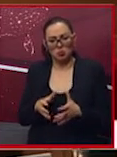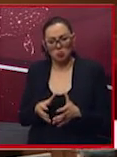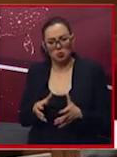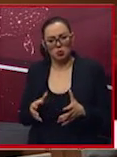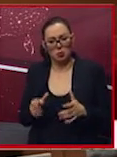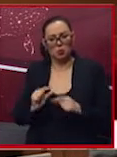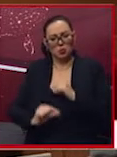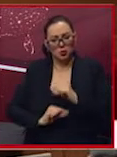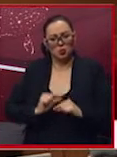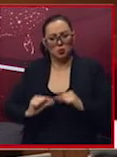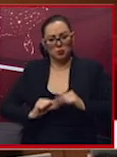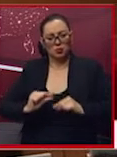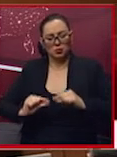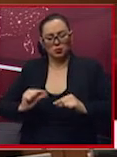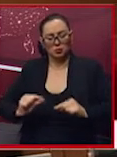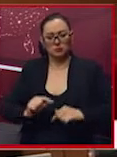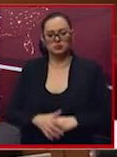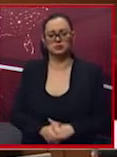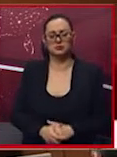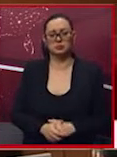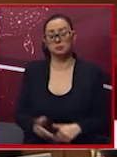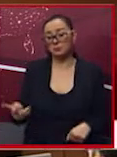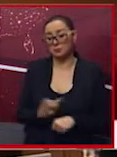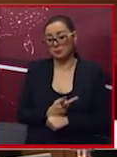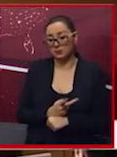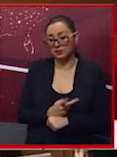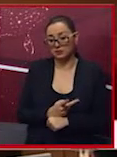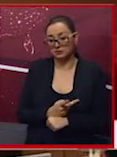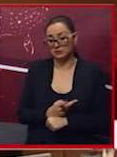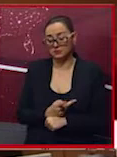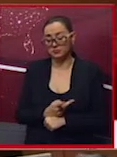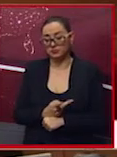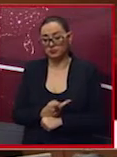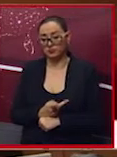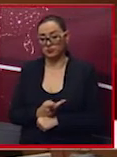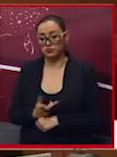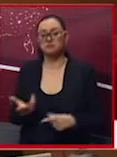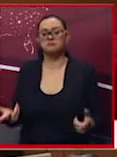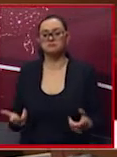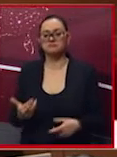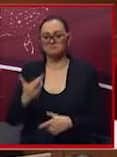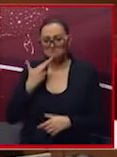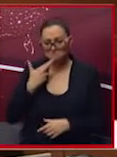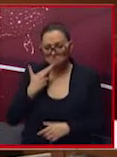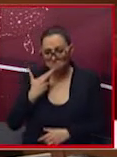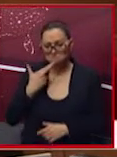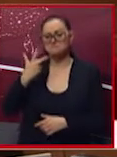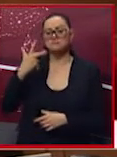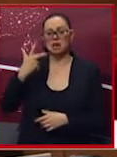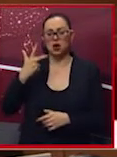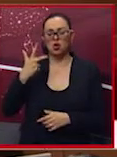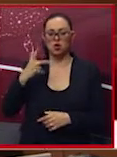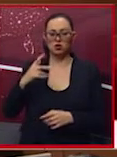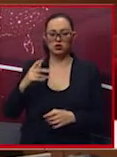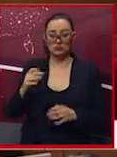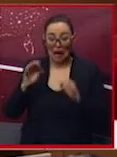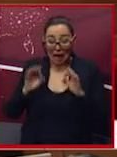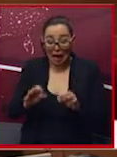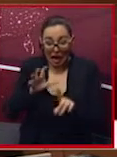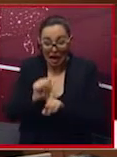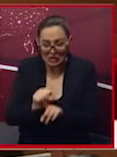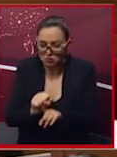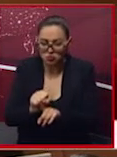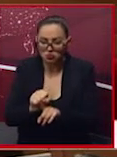este tiempo. Esto ha repercutido en una mejora, insisto, no la que